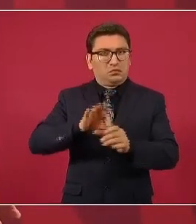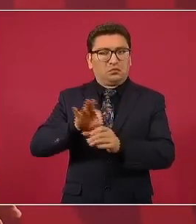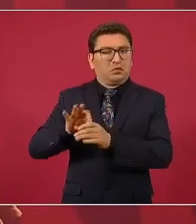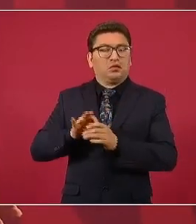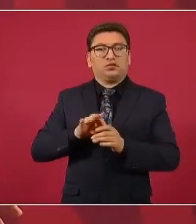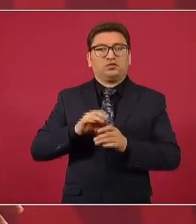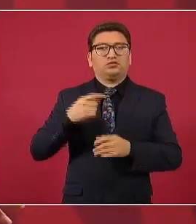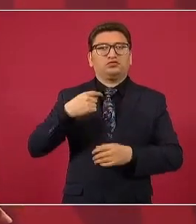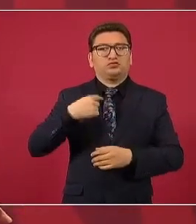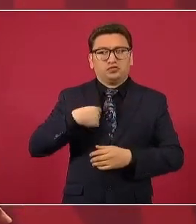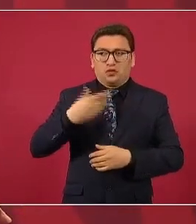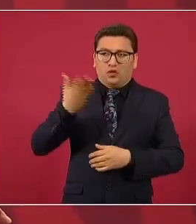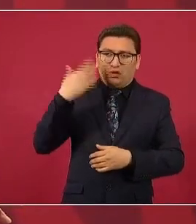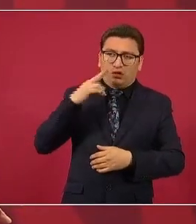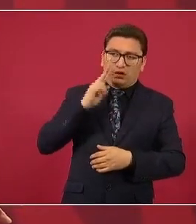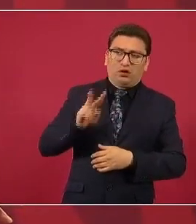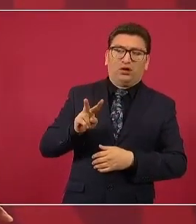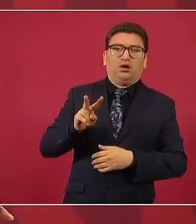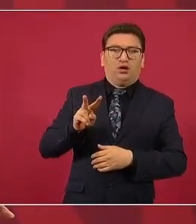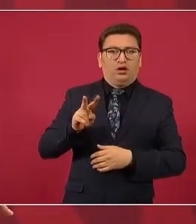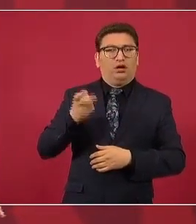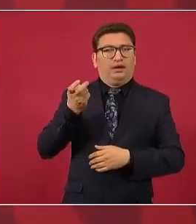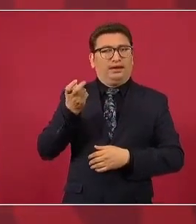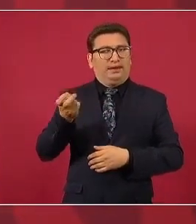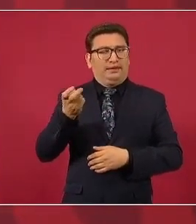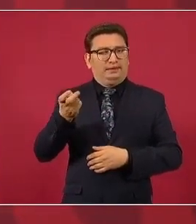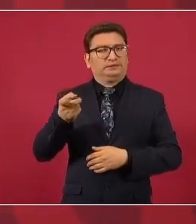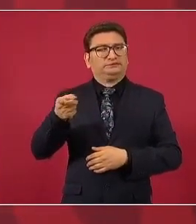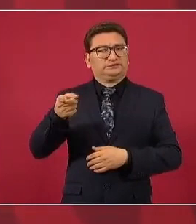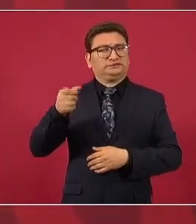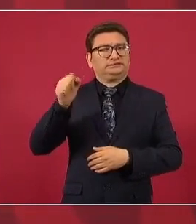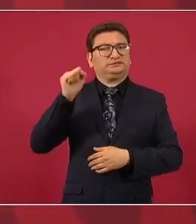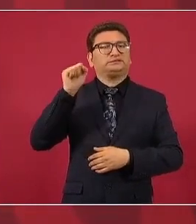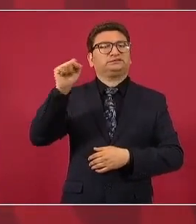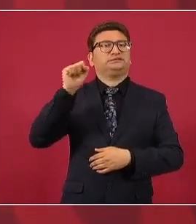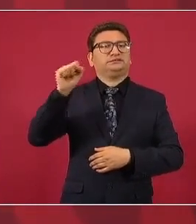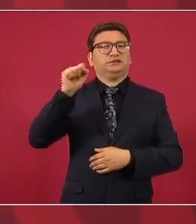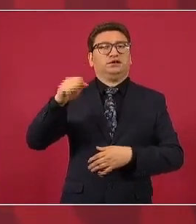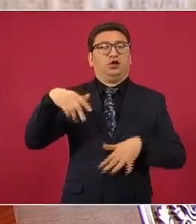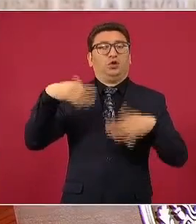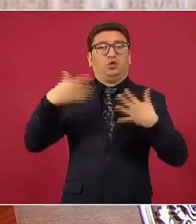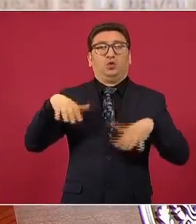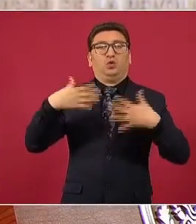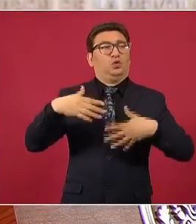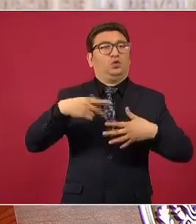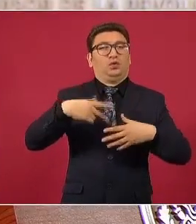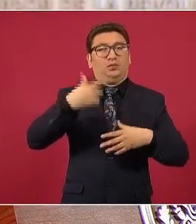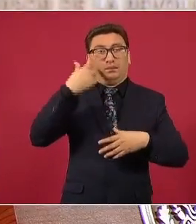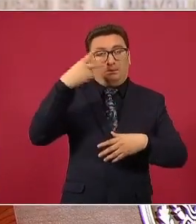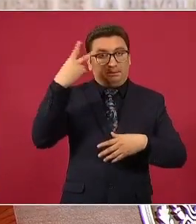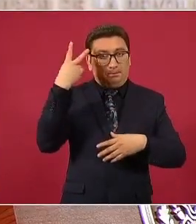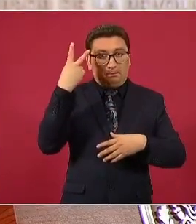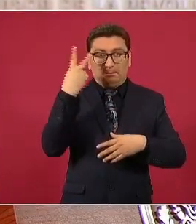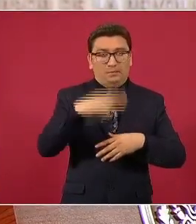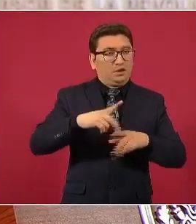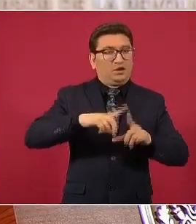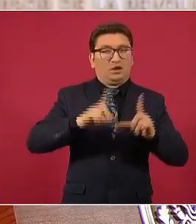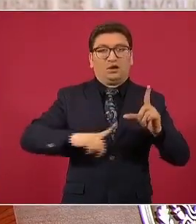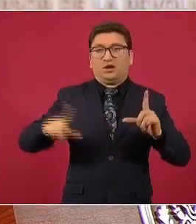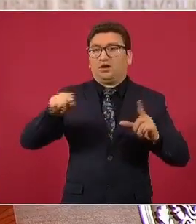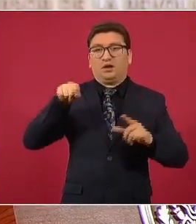Yo llegué a decir en su momento que era el sindicato más democrático de México en los